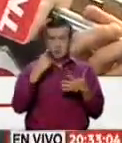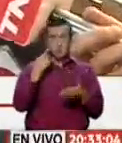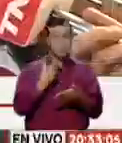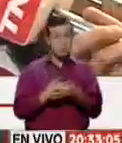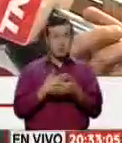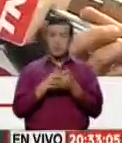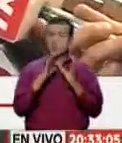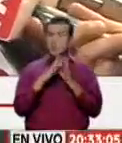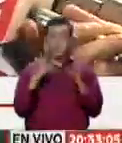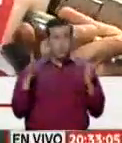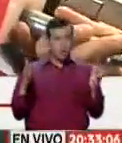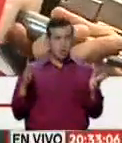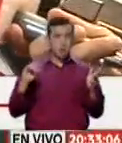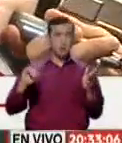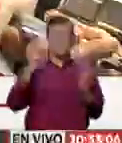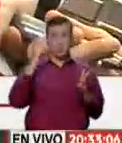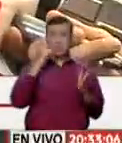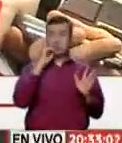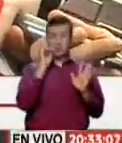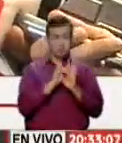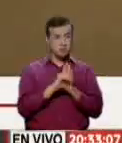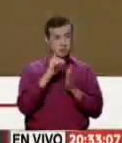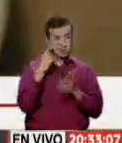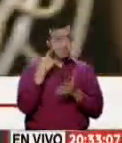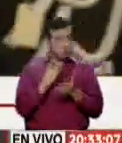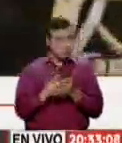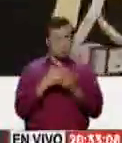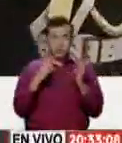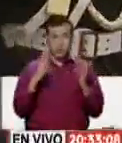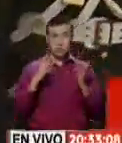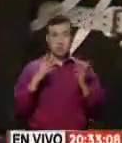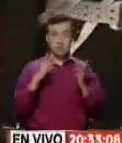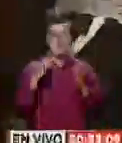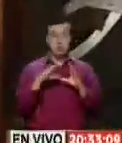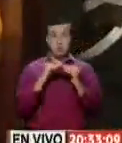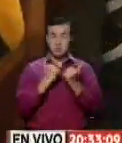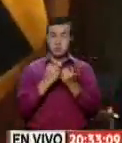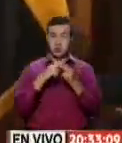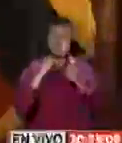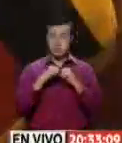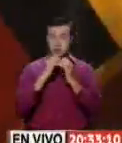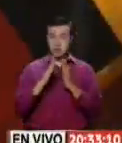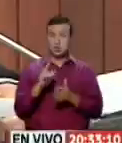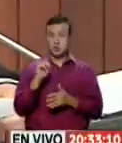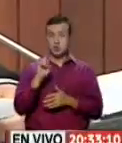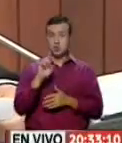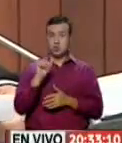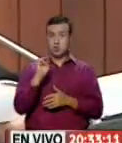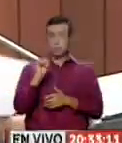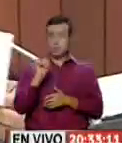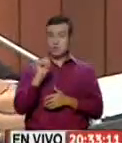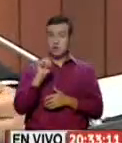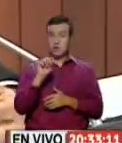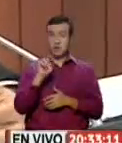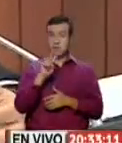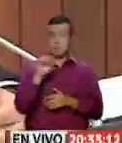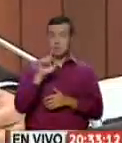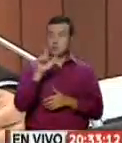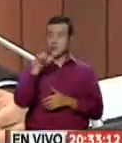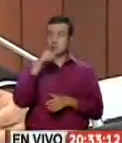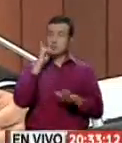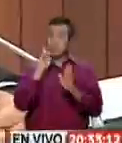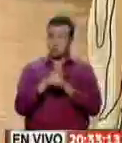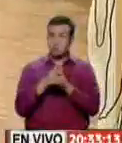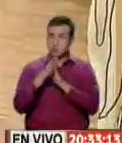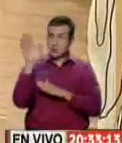fundamentar una sola de las aseveraciones. La comisión descartó convocar a la ex asambleísta Norma Vallejo, solicitud realizada por el denunciante